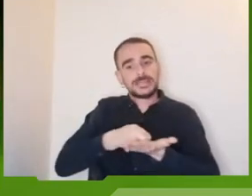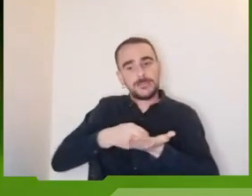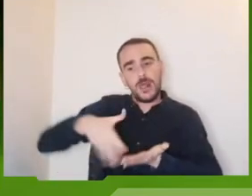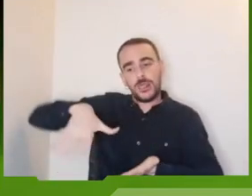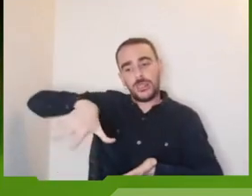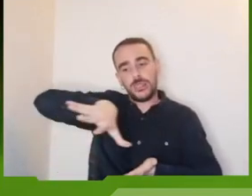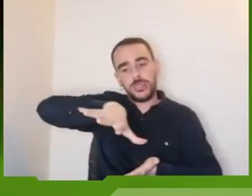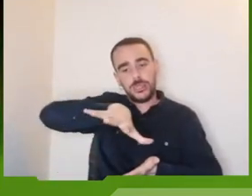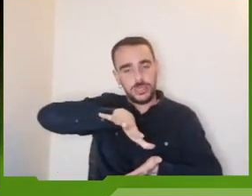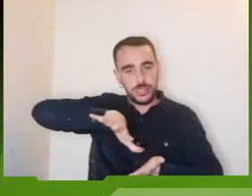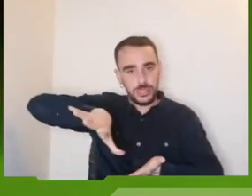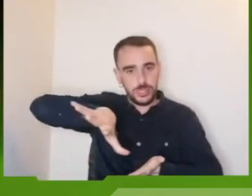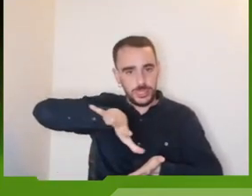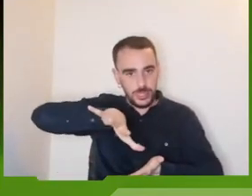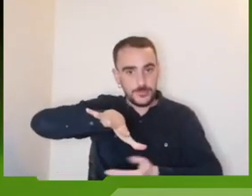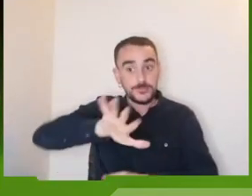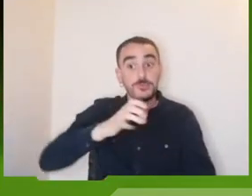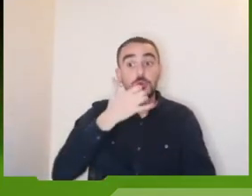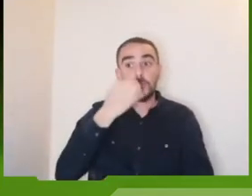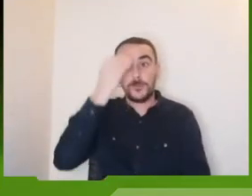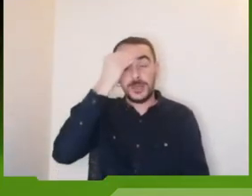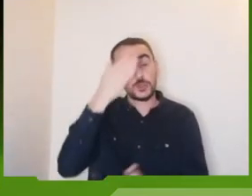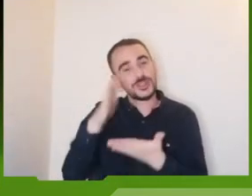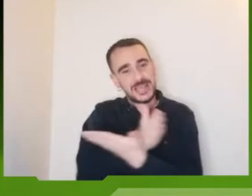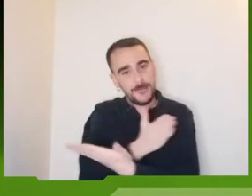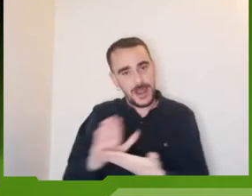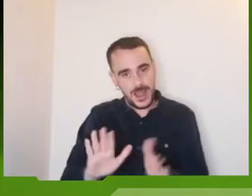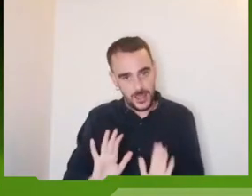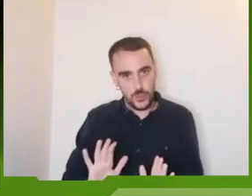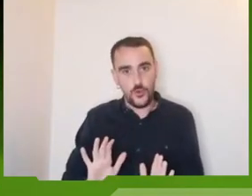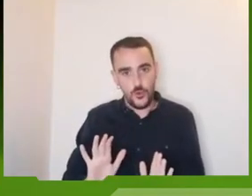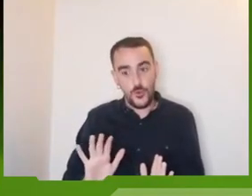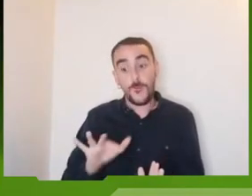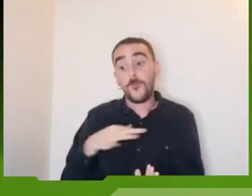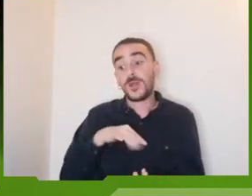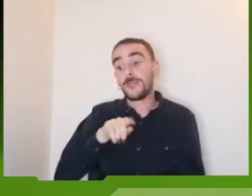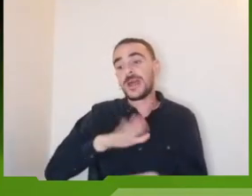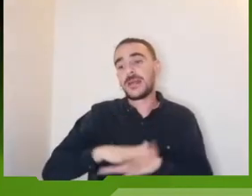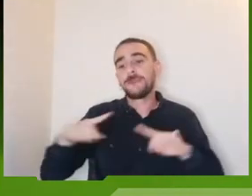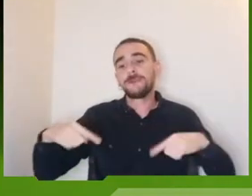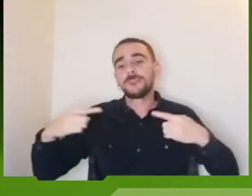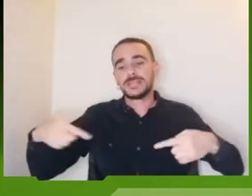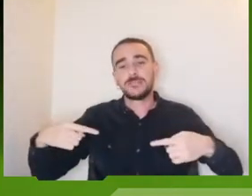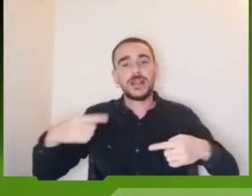que triturando ayude, ¿no? Para que quede más consistente.